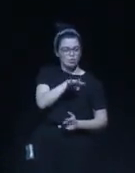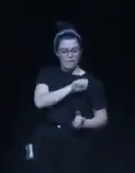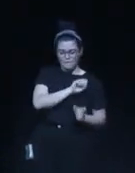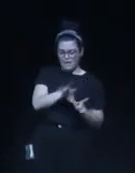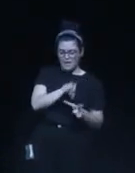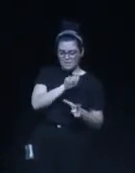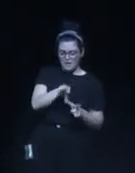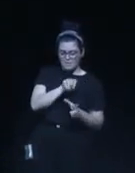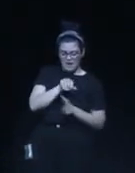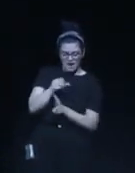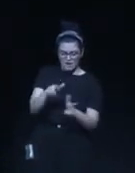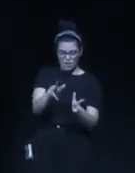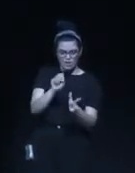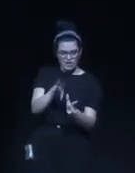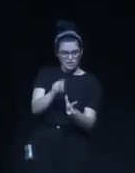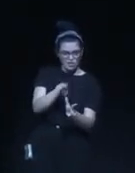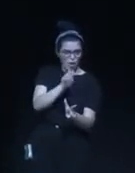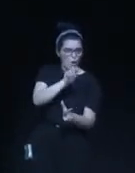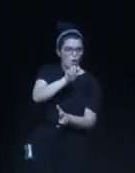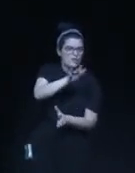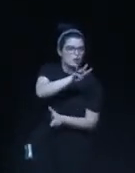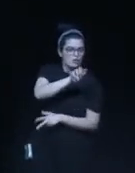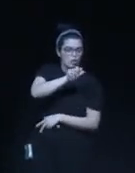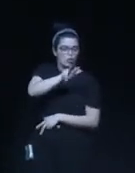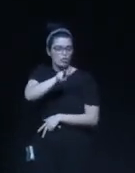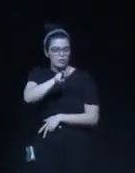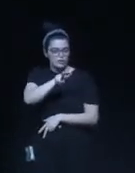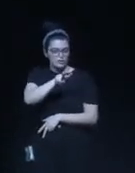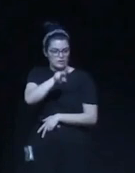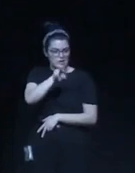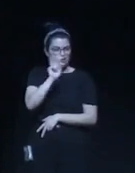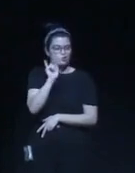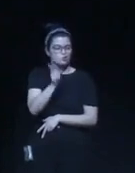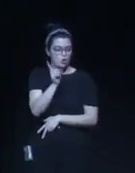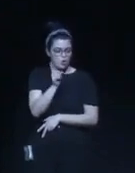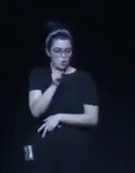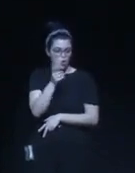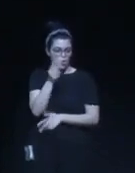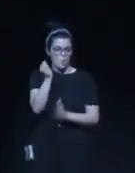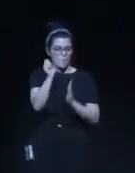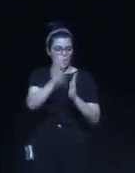12, solo habían recibido una multa. Multas, me parece